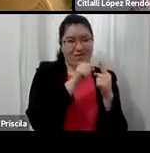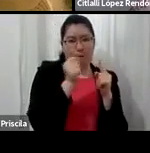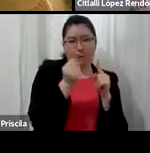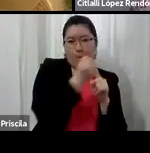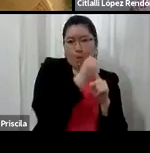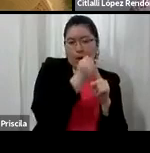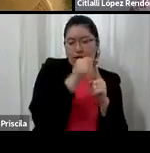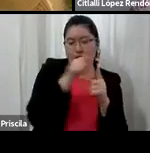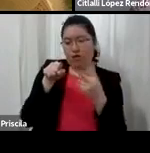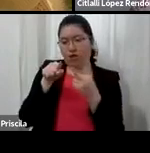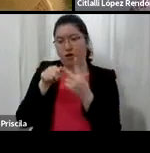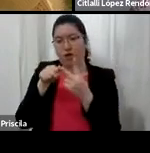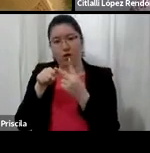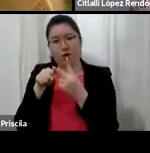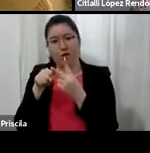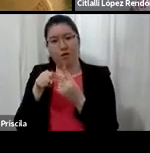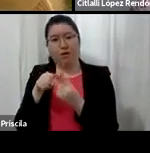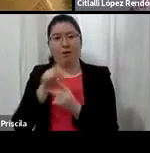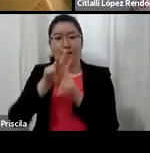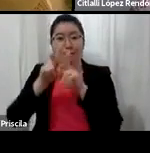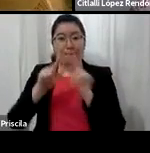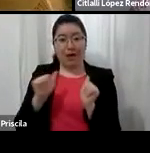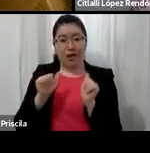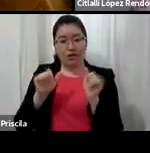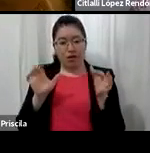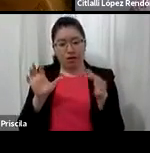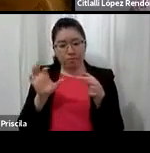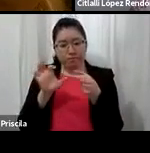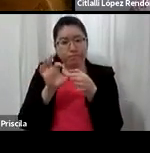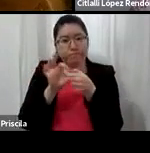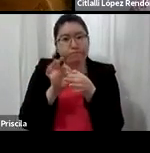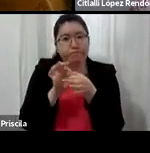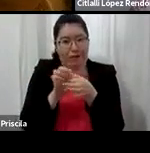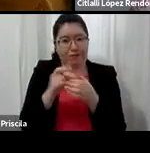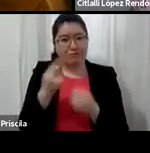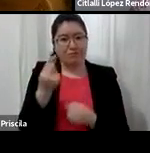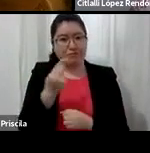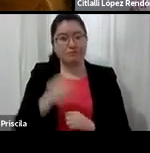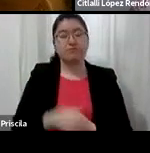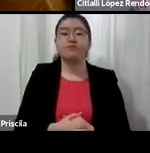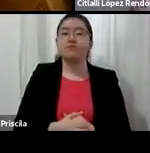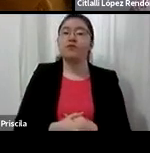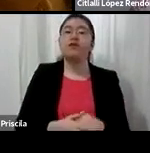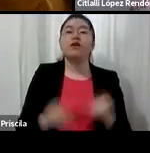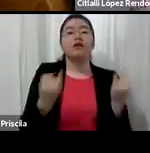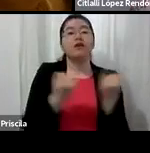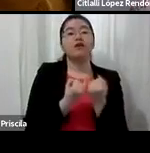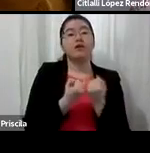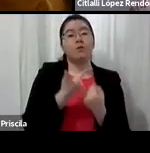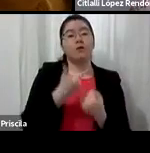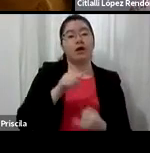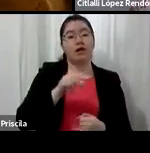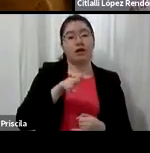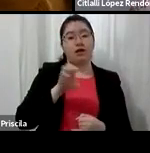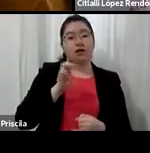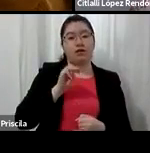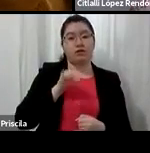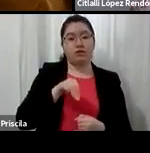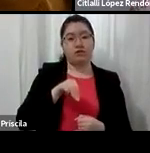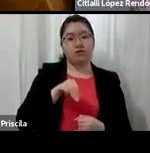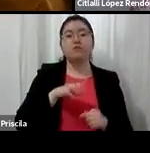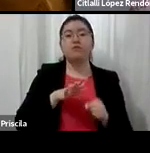También se ha utilizado el concepto de paz por Galtung en un sentido de